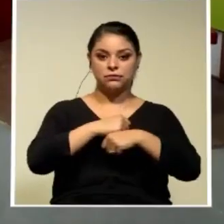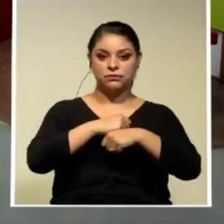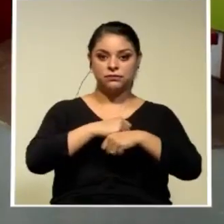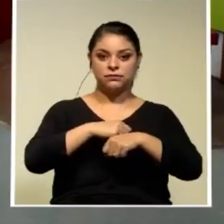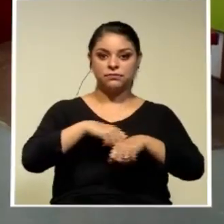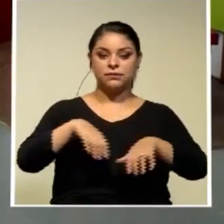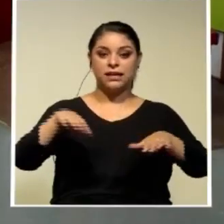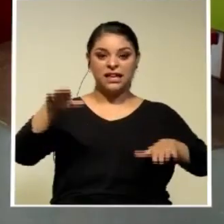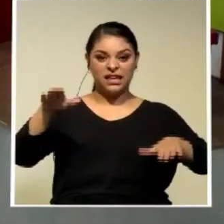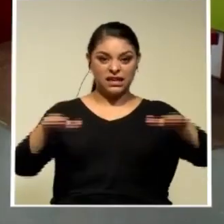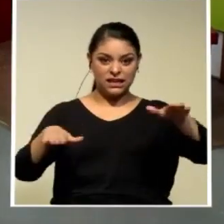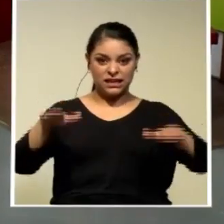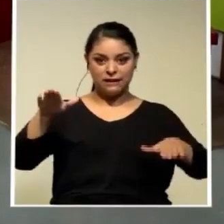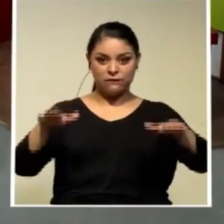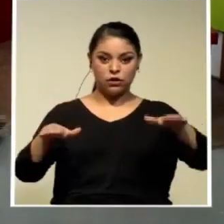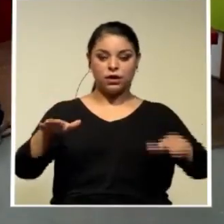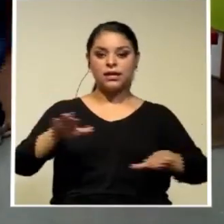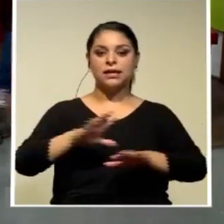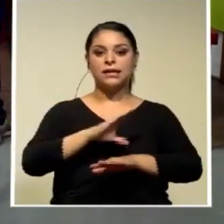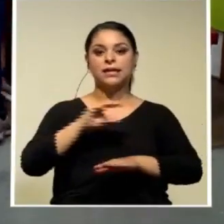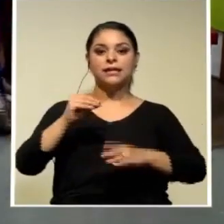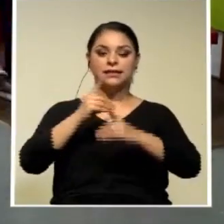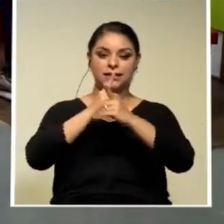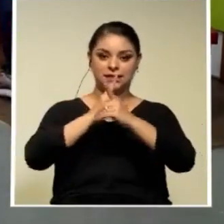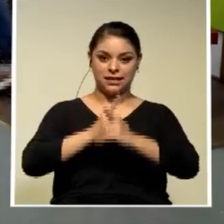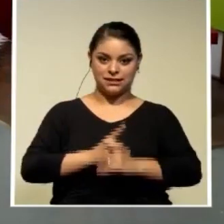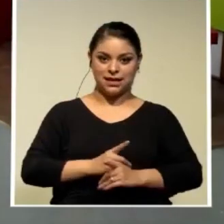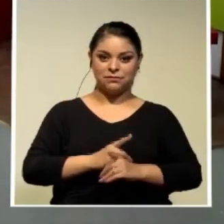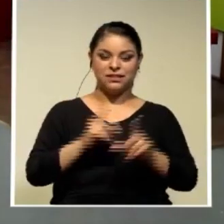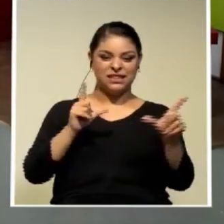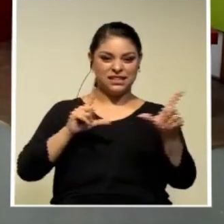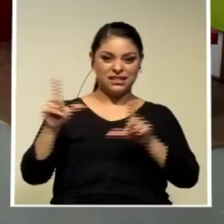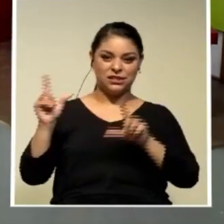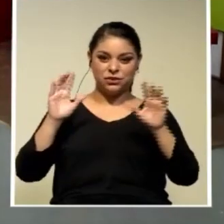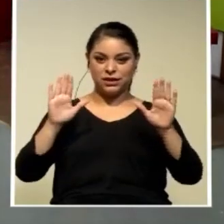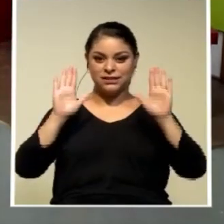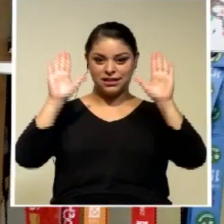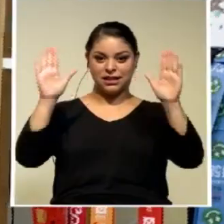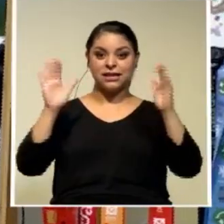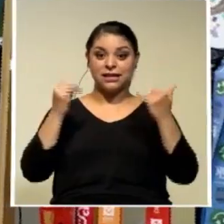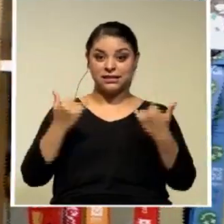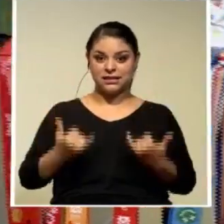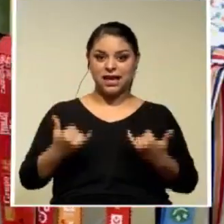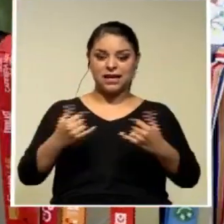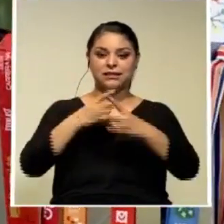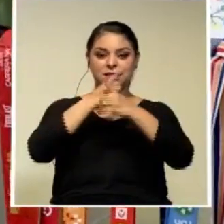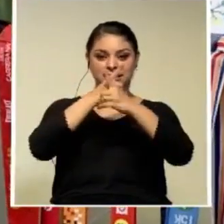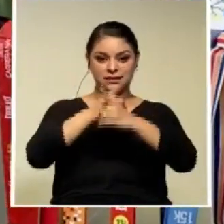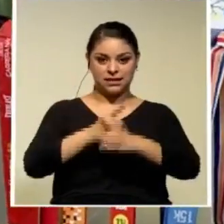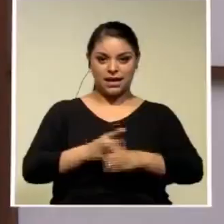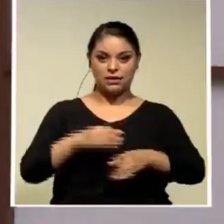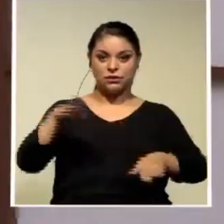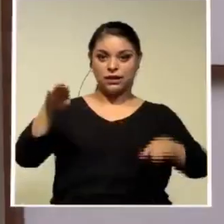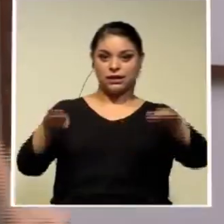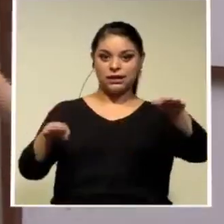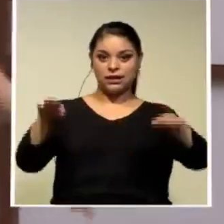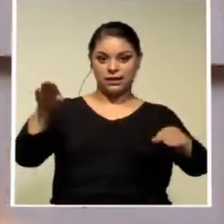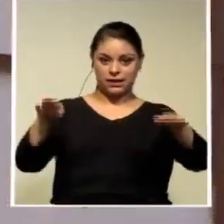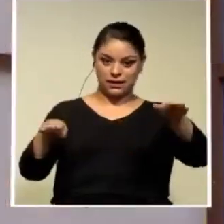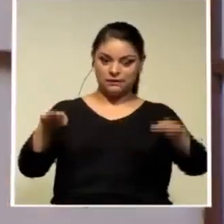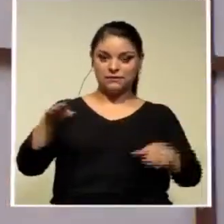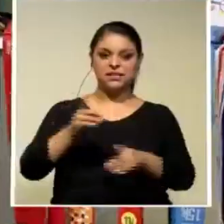descansamos. ¡Listo! Muy bien. Excelente. Ahora estamos en descanso, haciendo equilibrio. Vamos a ir, está ahí en